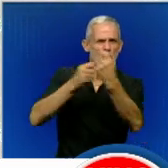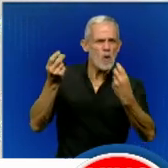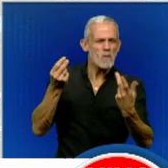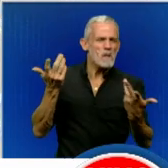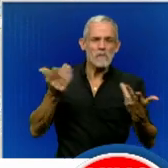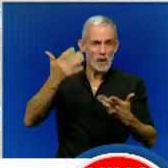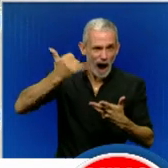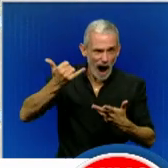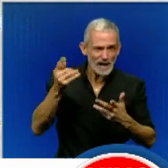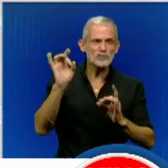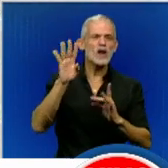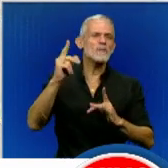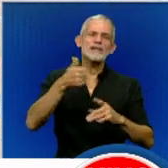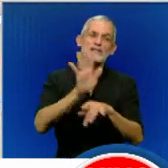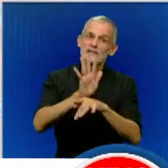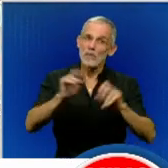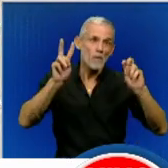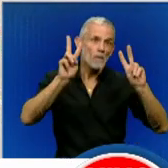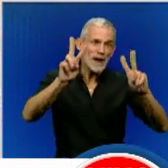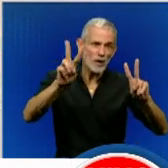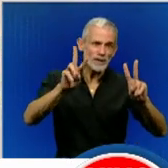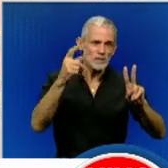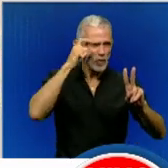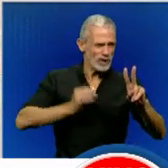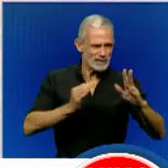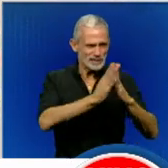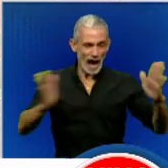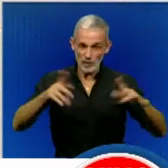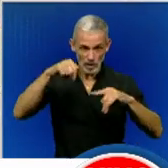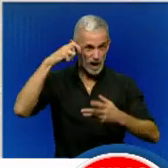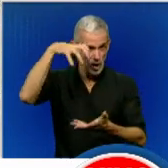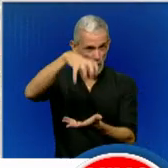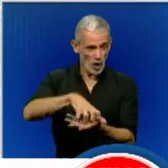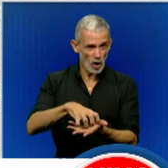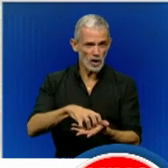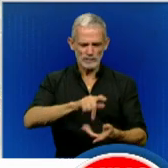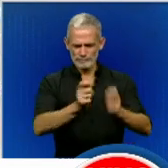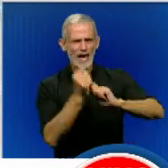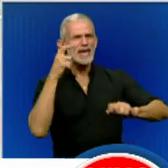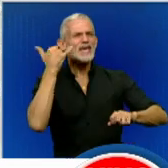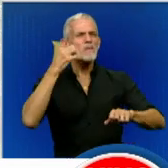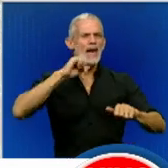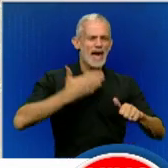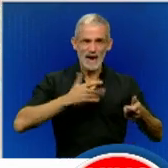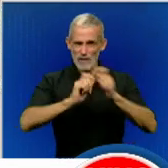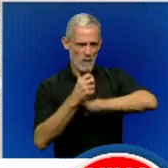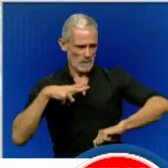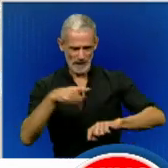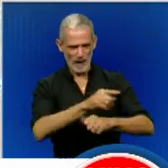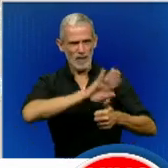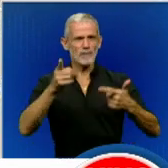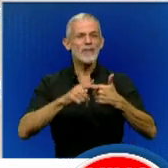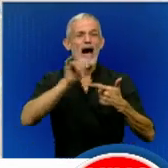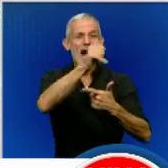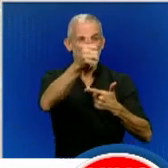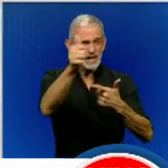que existió quedamos peronismo durante diez años en este congreso se privatizó ep efe en este congreso sin previa extensión